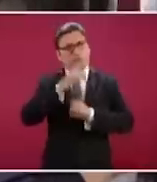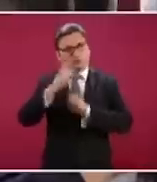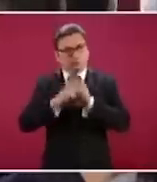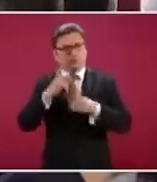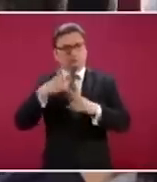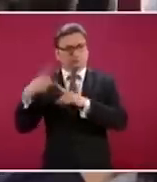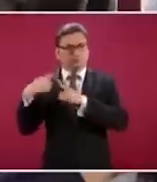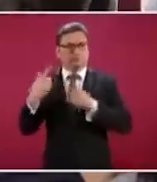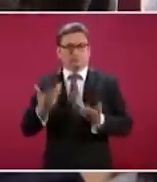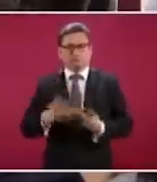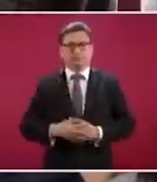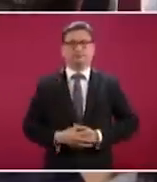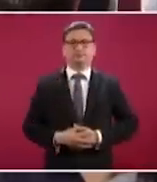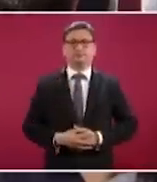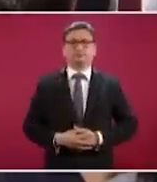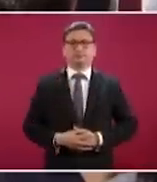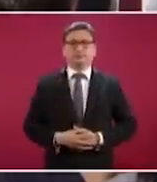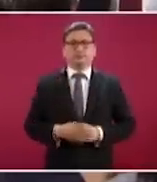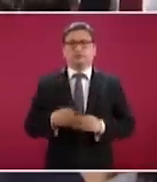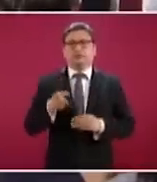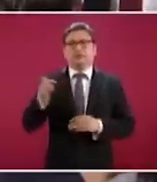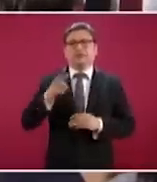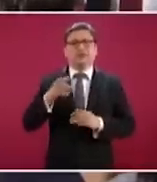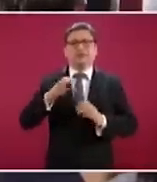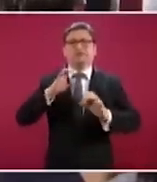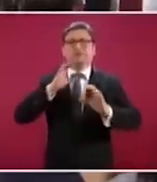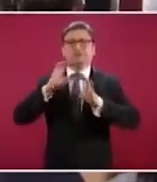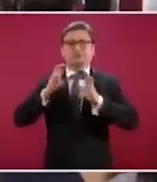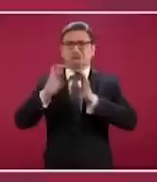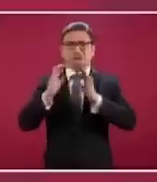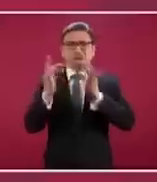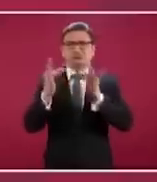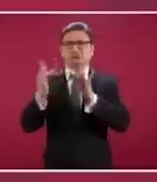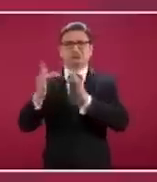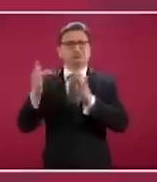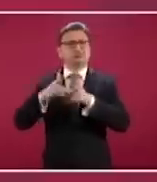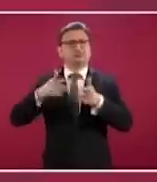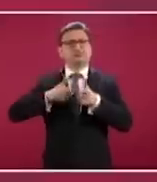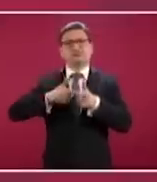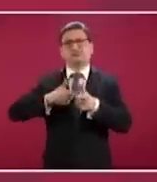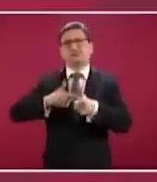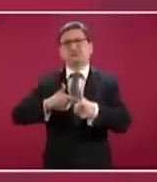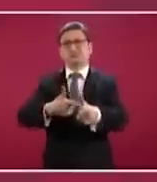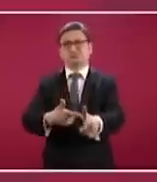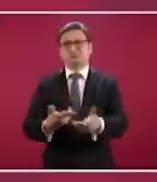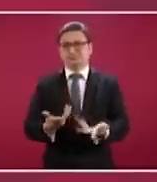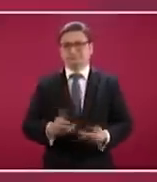y tiene comunicación permanente